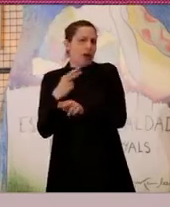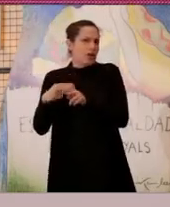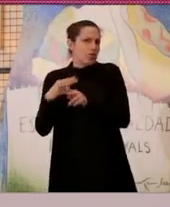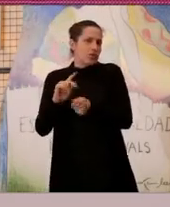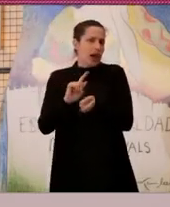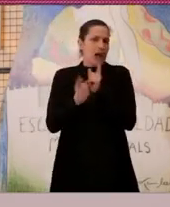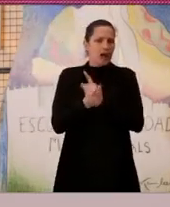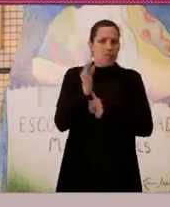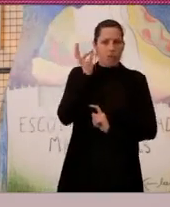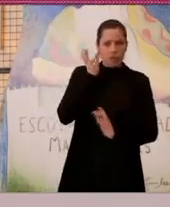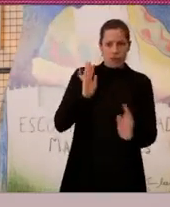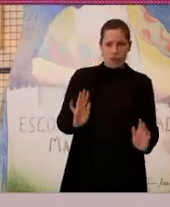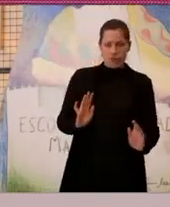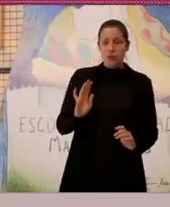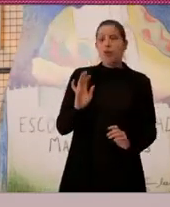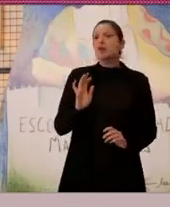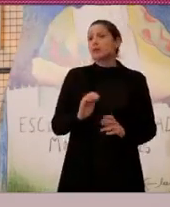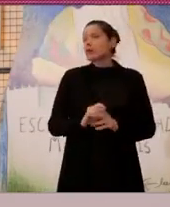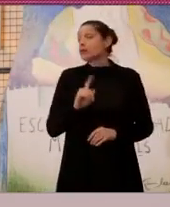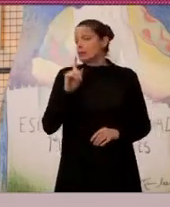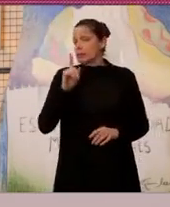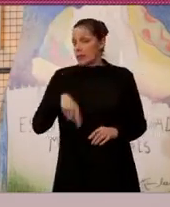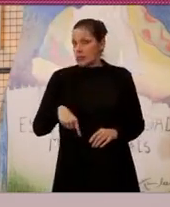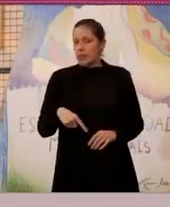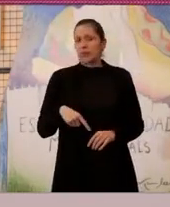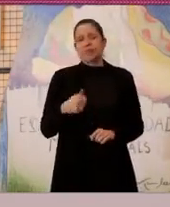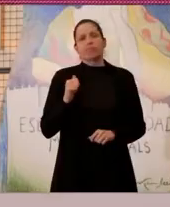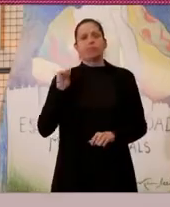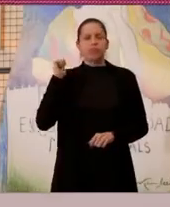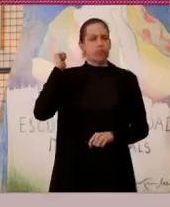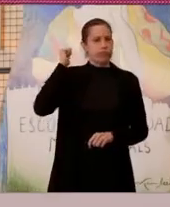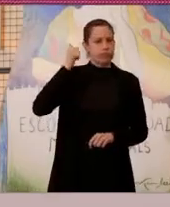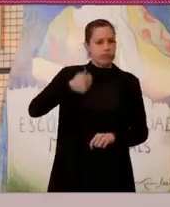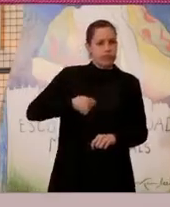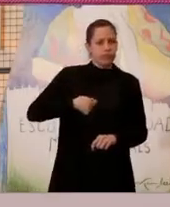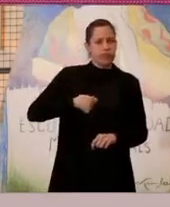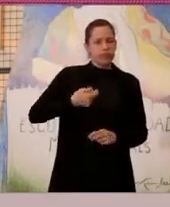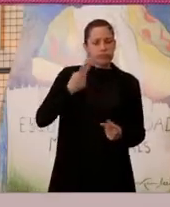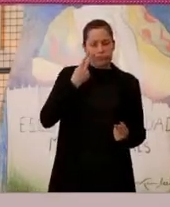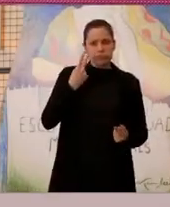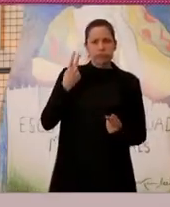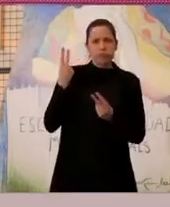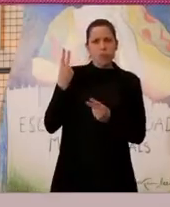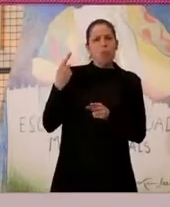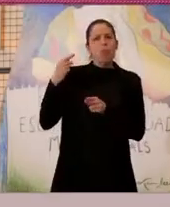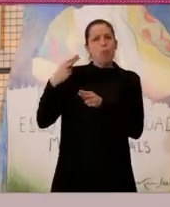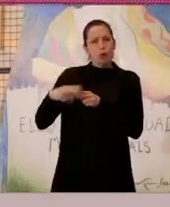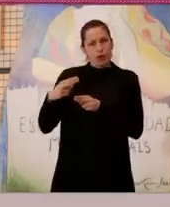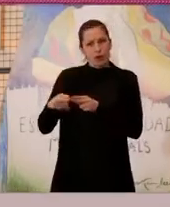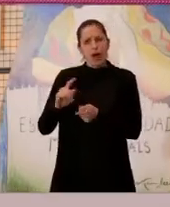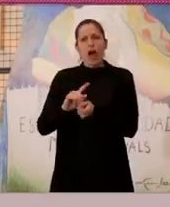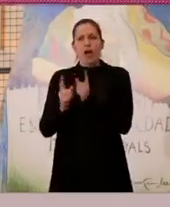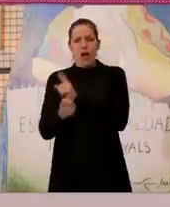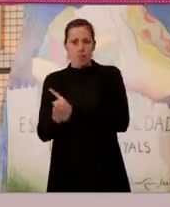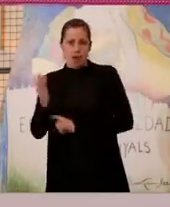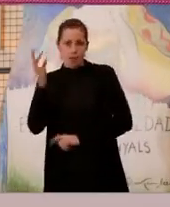tiempo lo que hemos visto bastante Es que la política cambiaba las mujeres porque hay muchas mujeres que al entrar